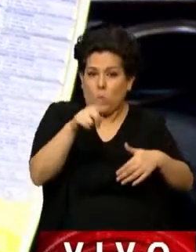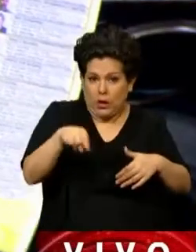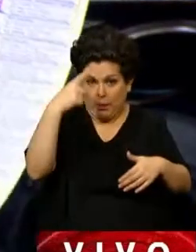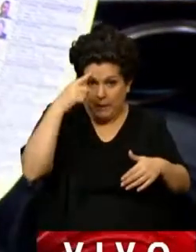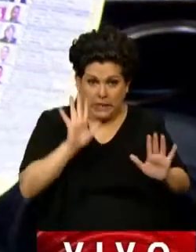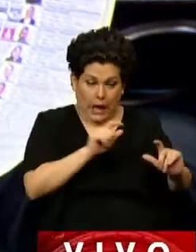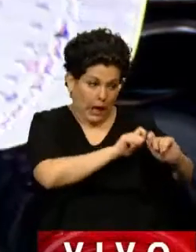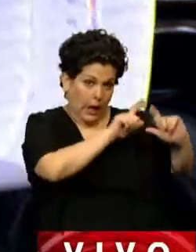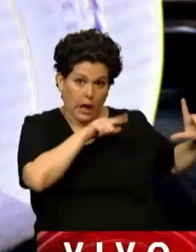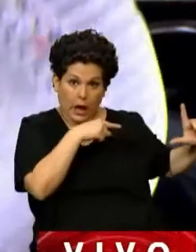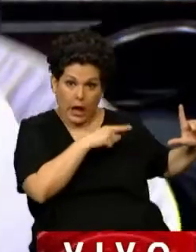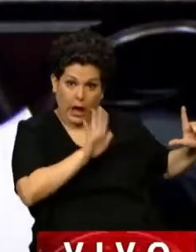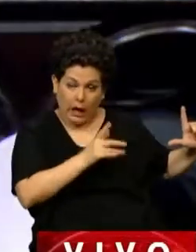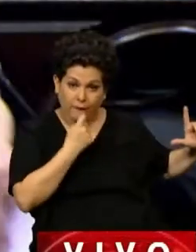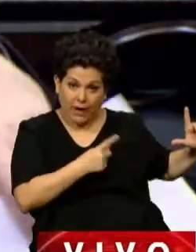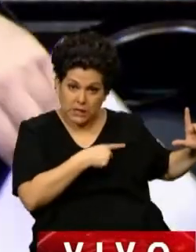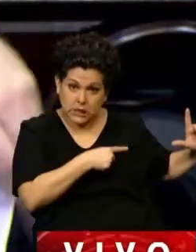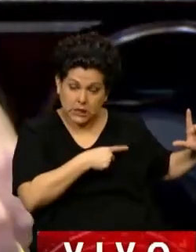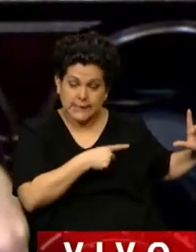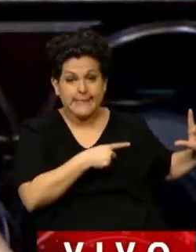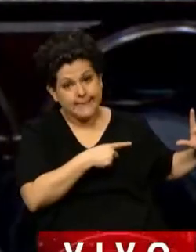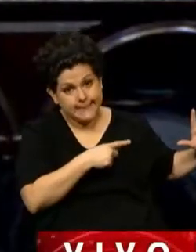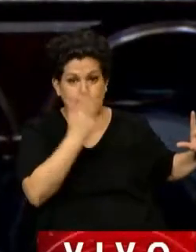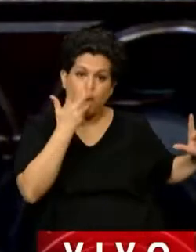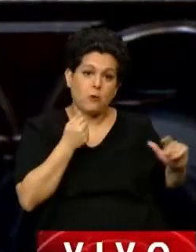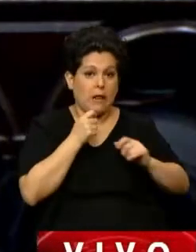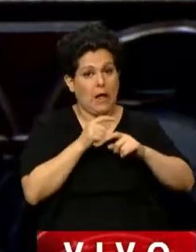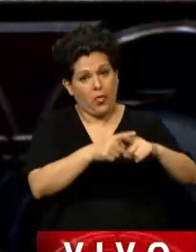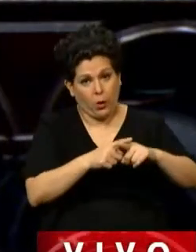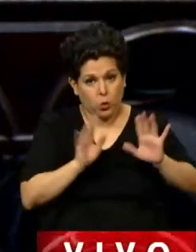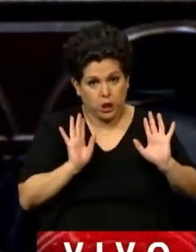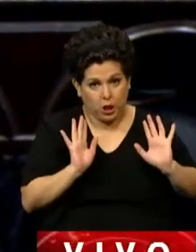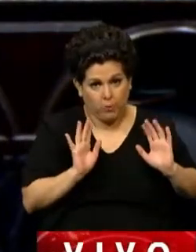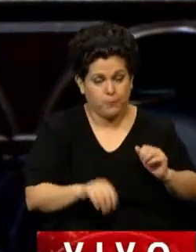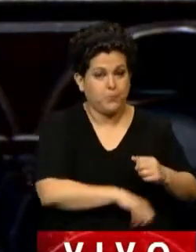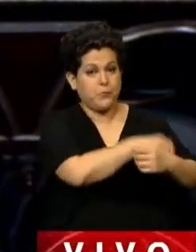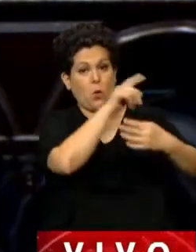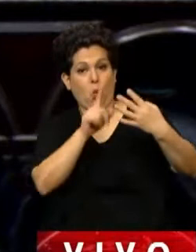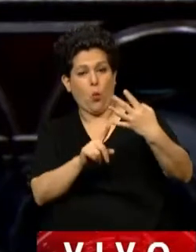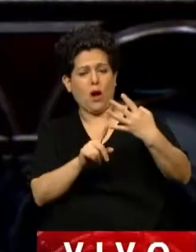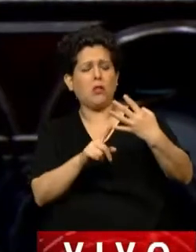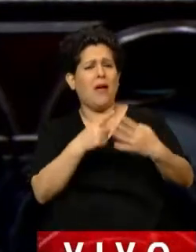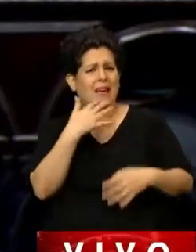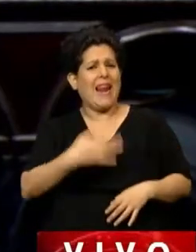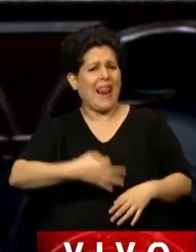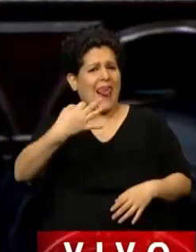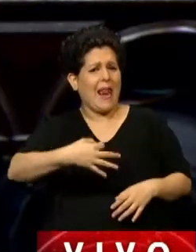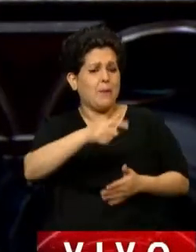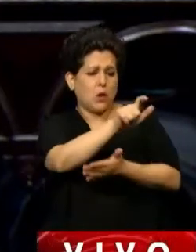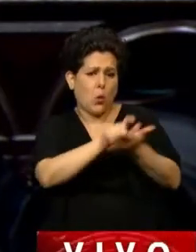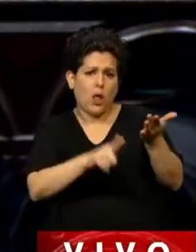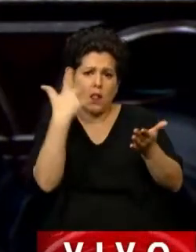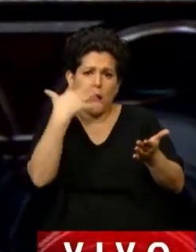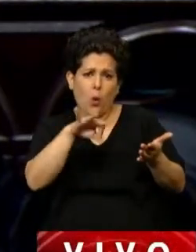facilita, me gustaría discutirlo. Cuarto, ¿cuáles son los costos reales de la boleta única y